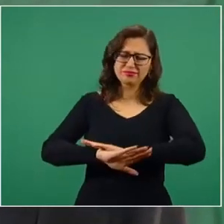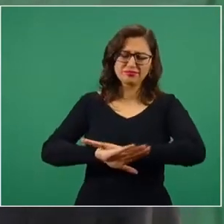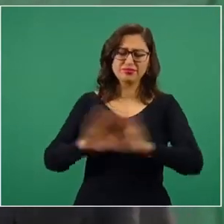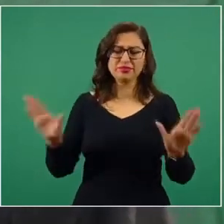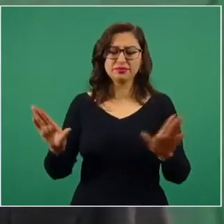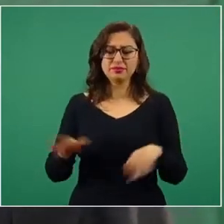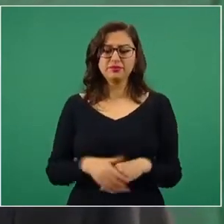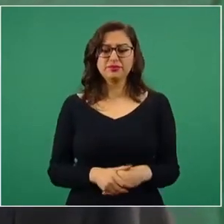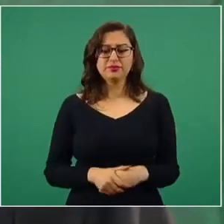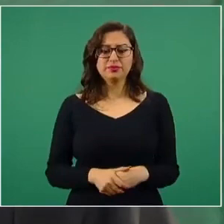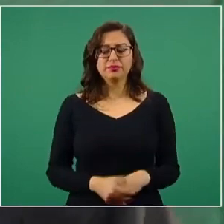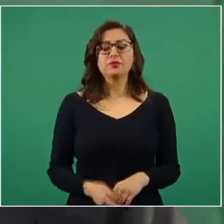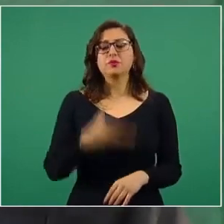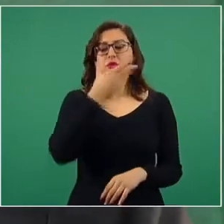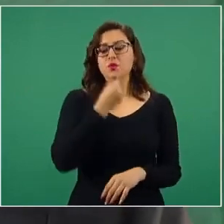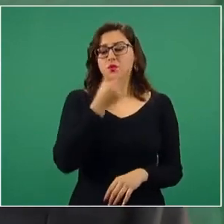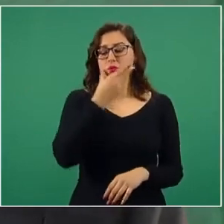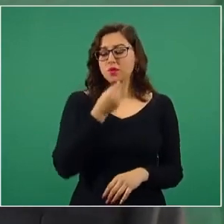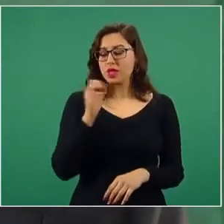Alejandro Encinas se ha estado